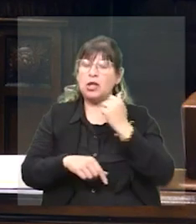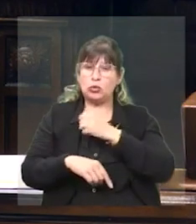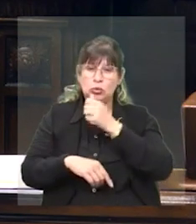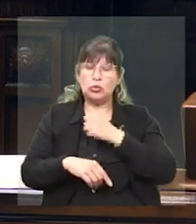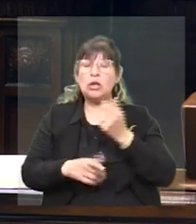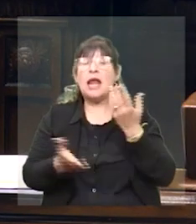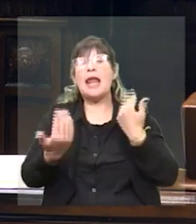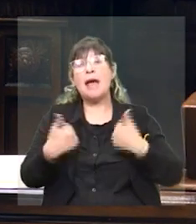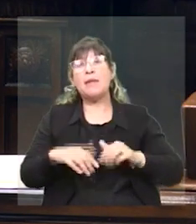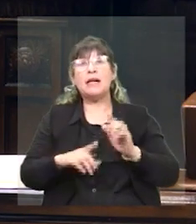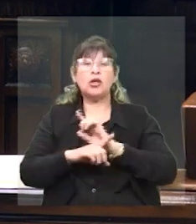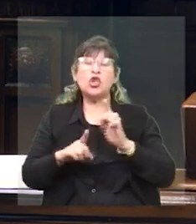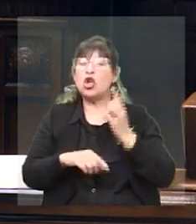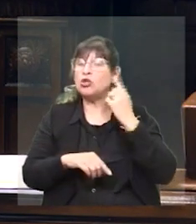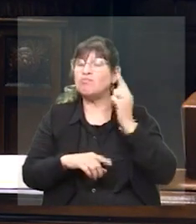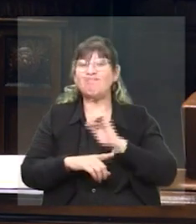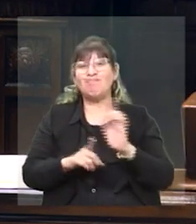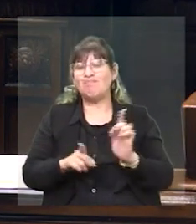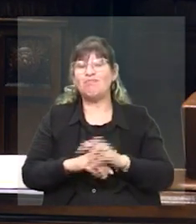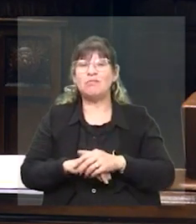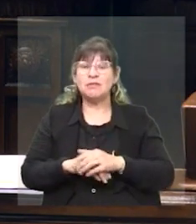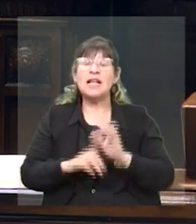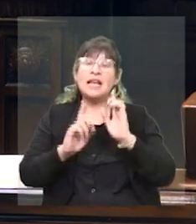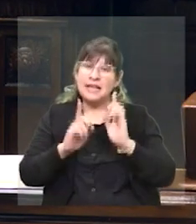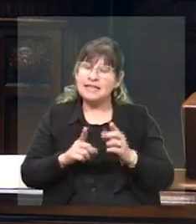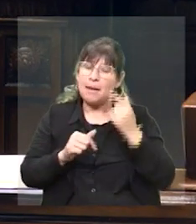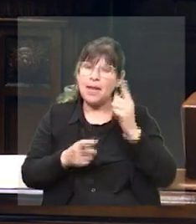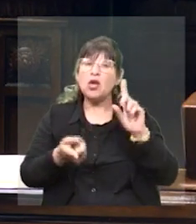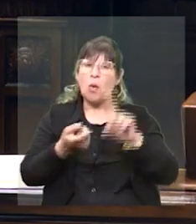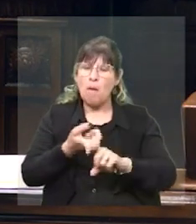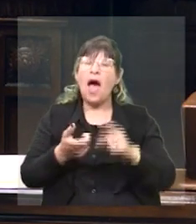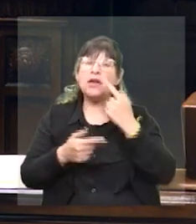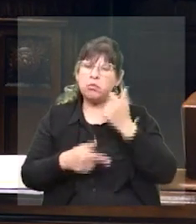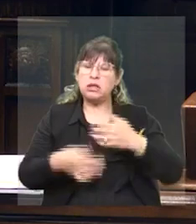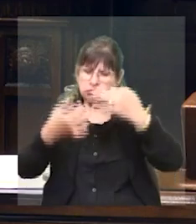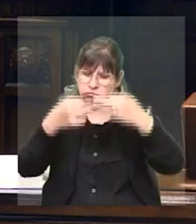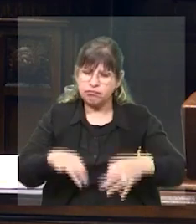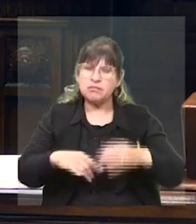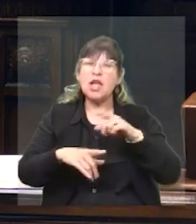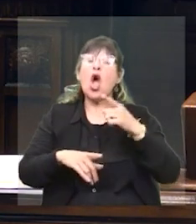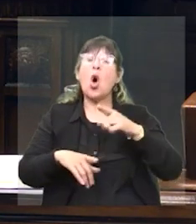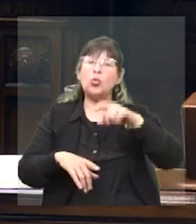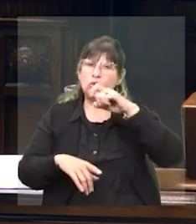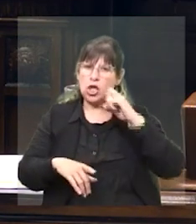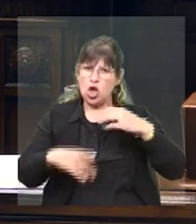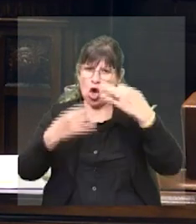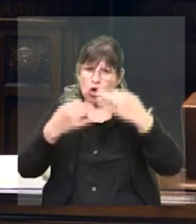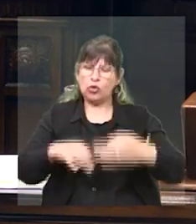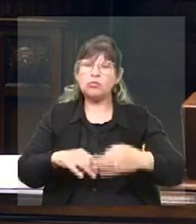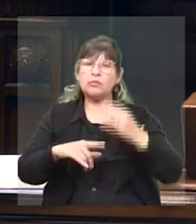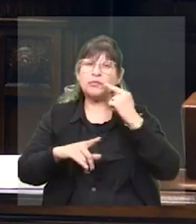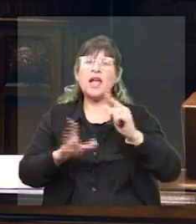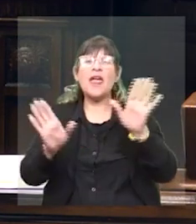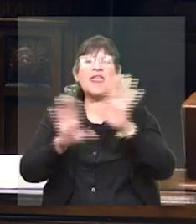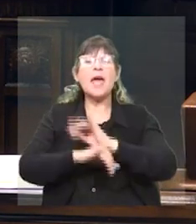lamentablemente no fue escuchado fue también un esposo y padre ejemplar un gran señor pleno de